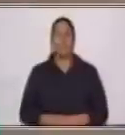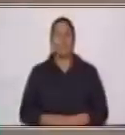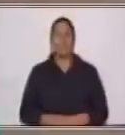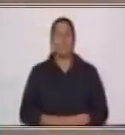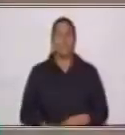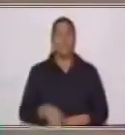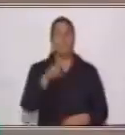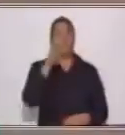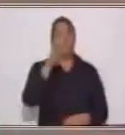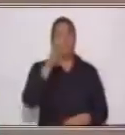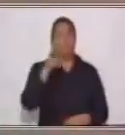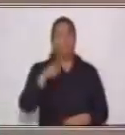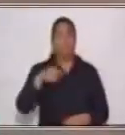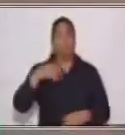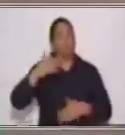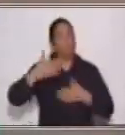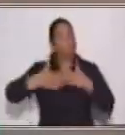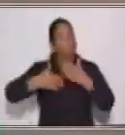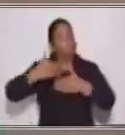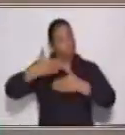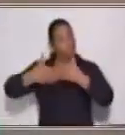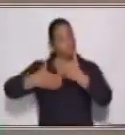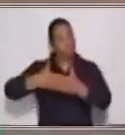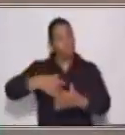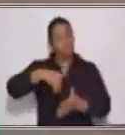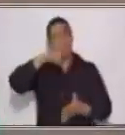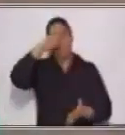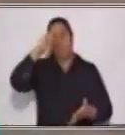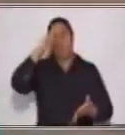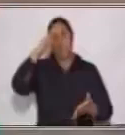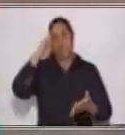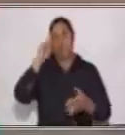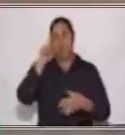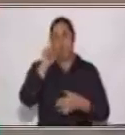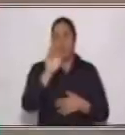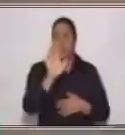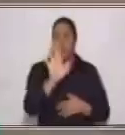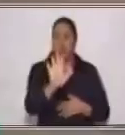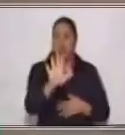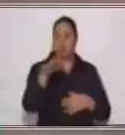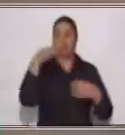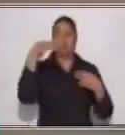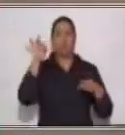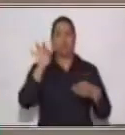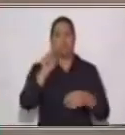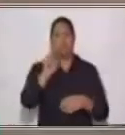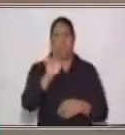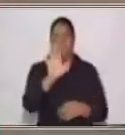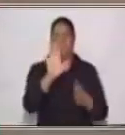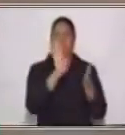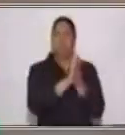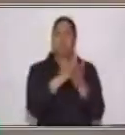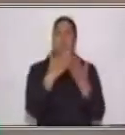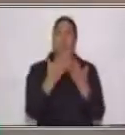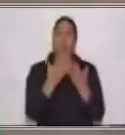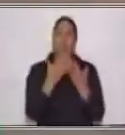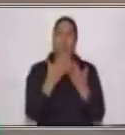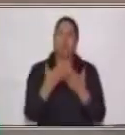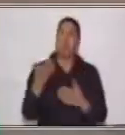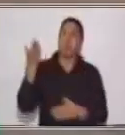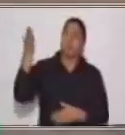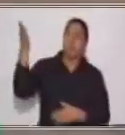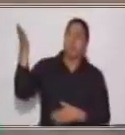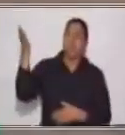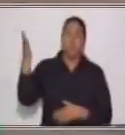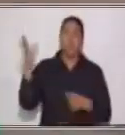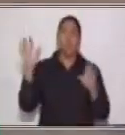vayas trabajando este ejercicio en tu portafolio, que trabajes este ejercicio en